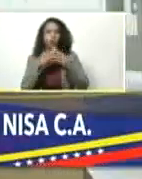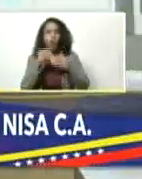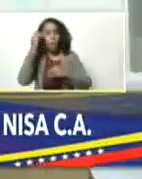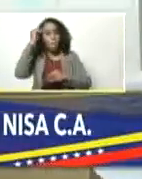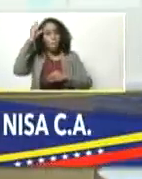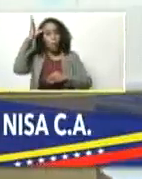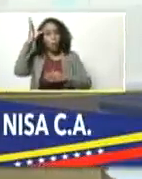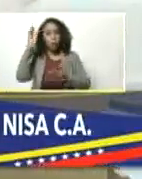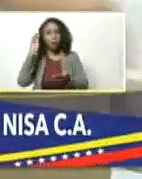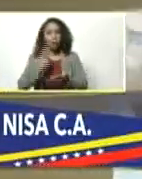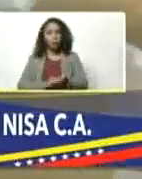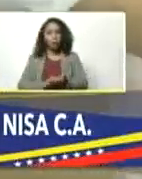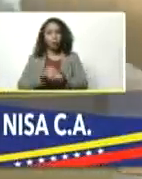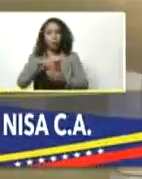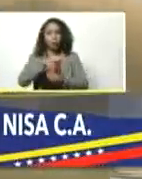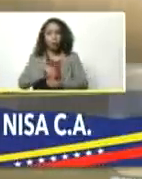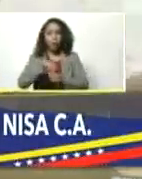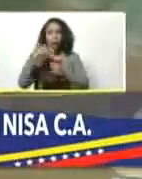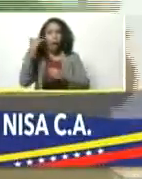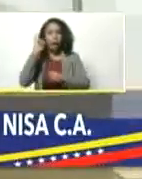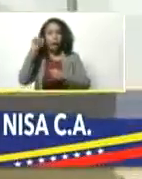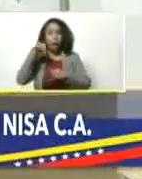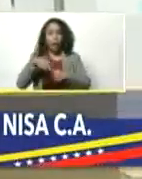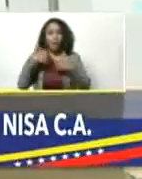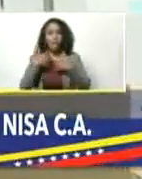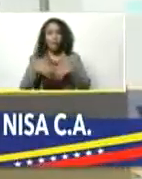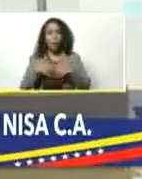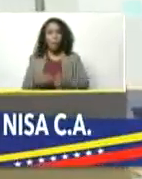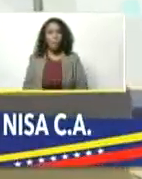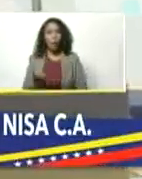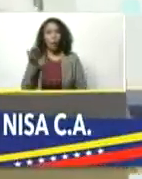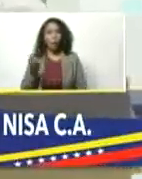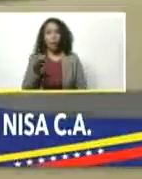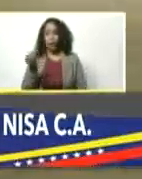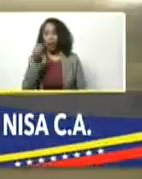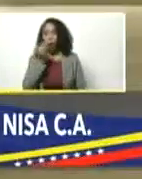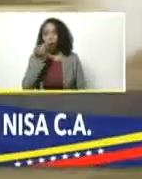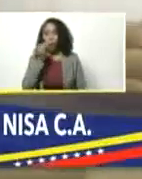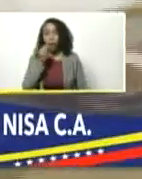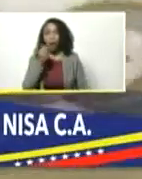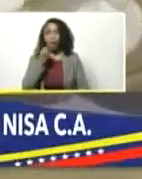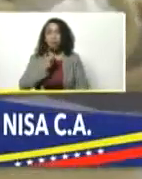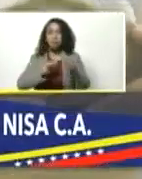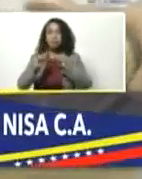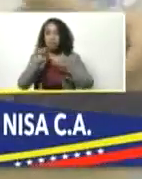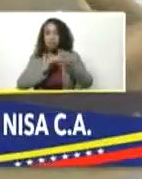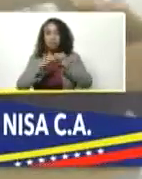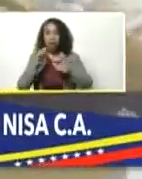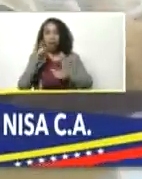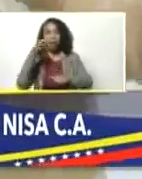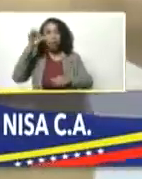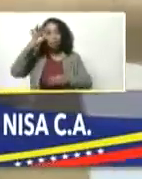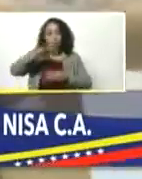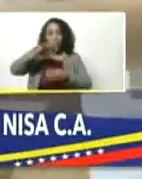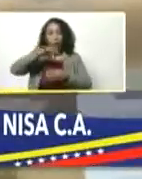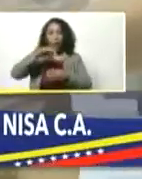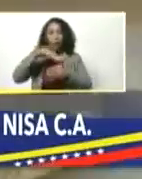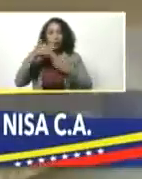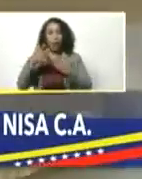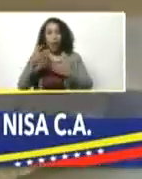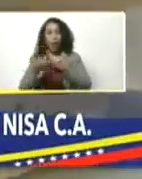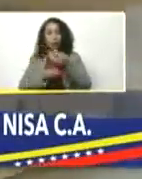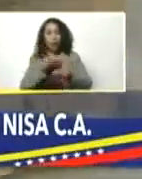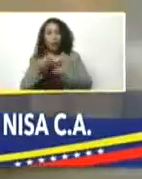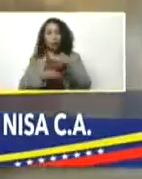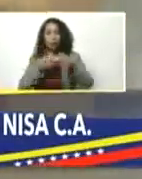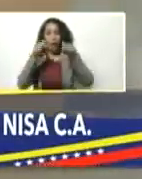capacidad instalada que tiene esta empresa importante de alimentos, de bebidas, de té, de gelatina, que se erradicó